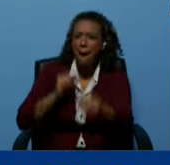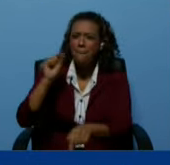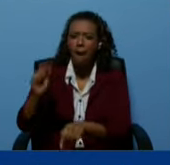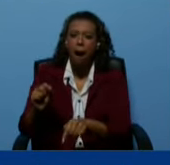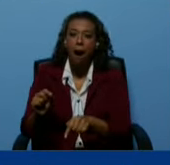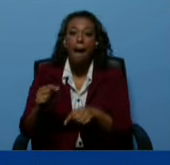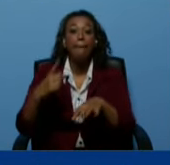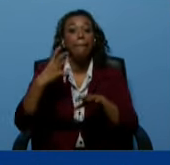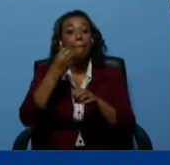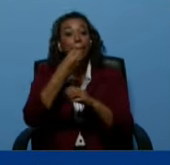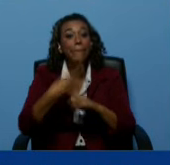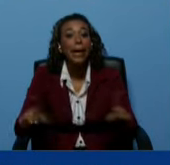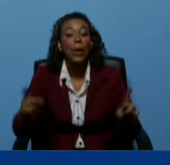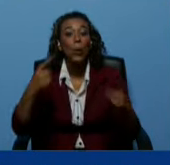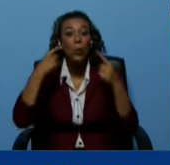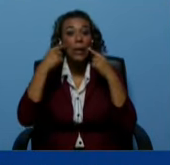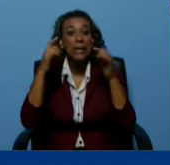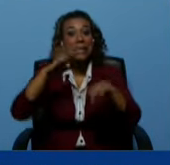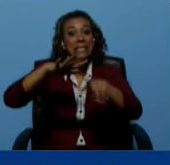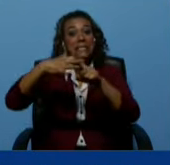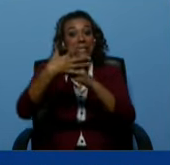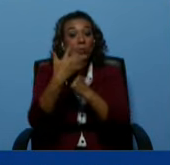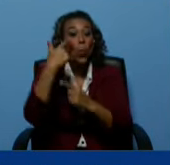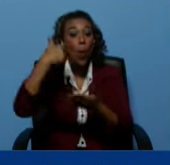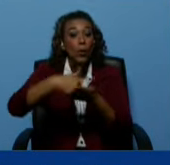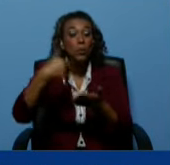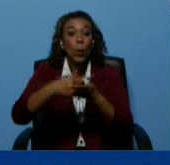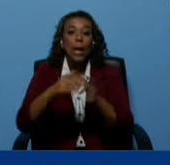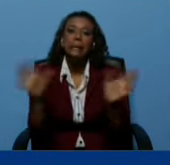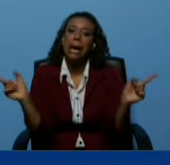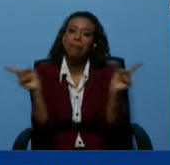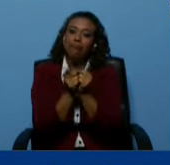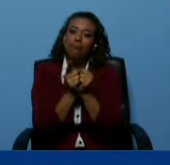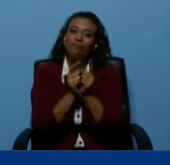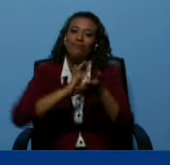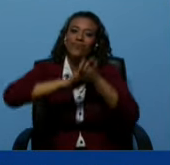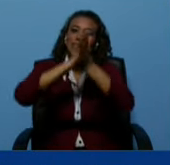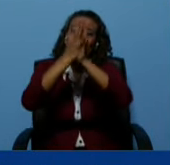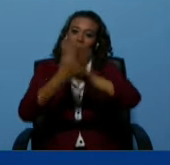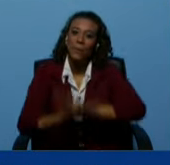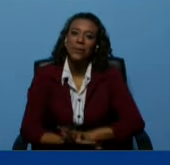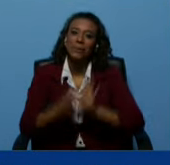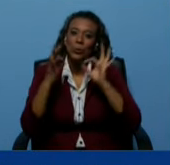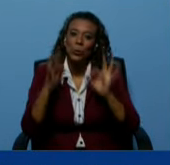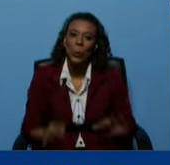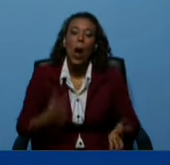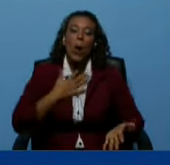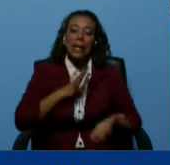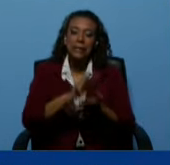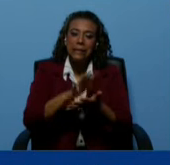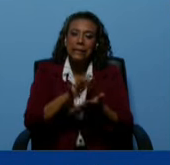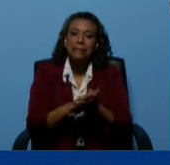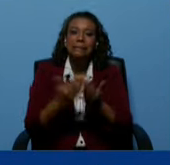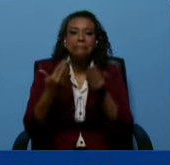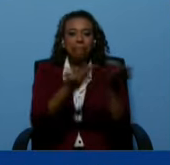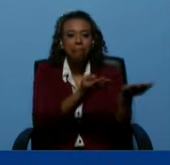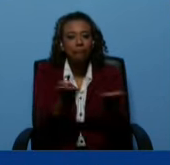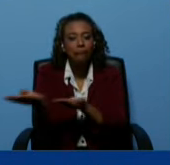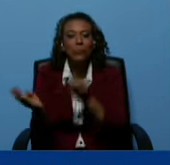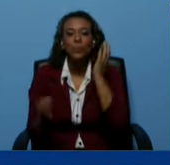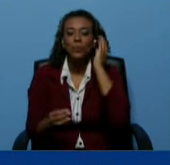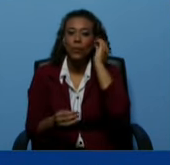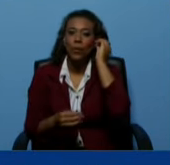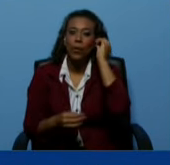Pero lo bueno de toda esta película es que la película termina con